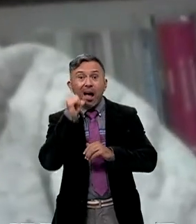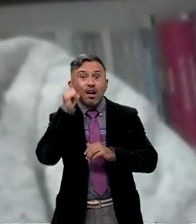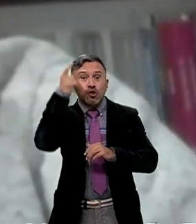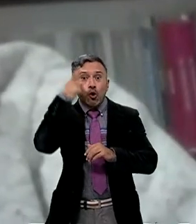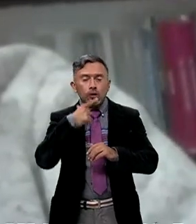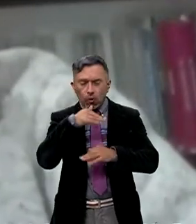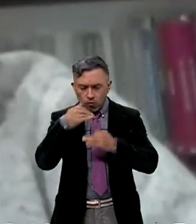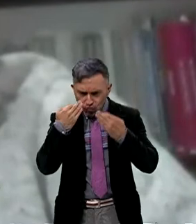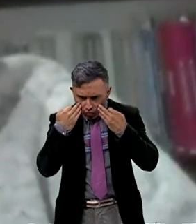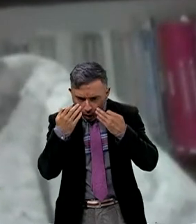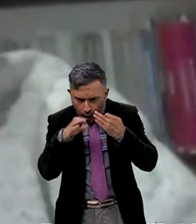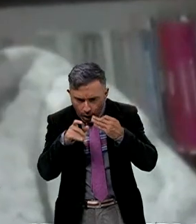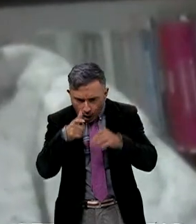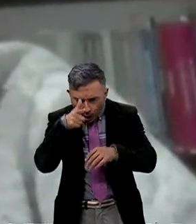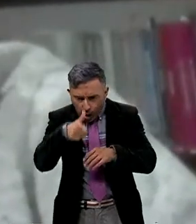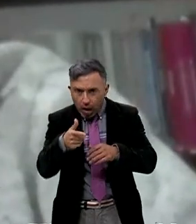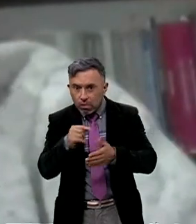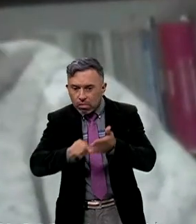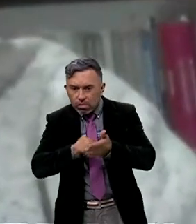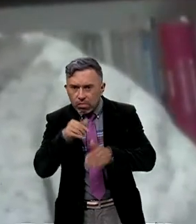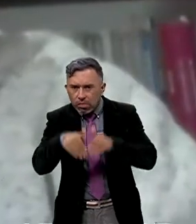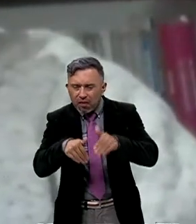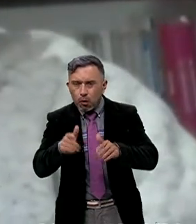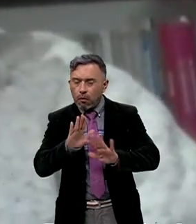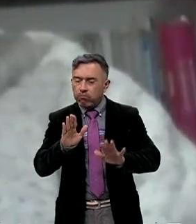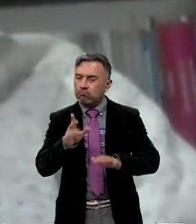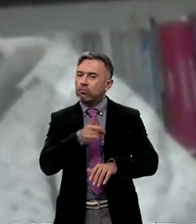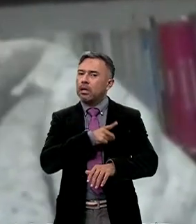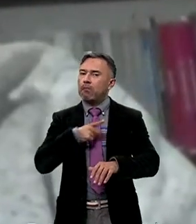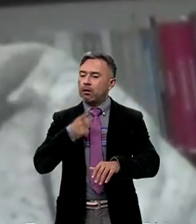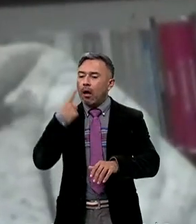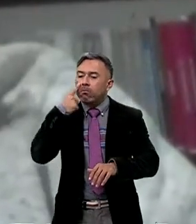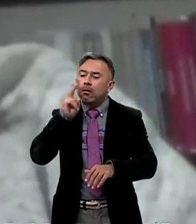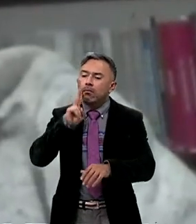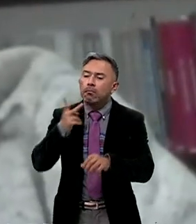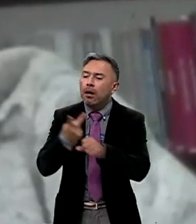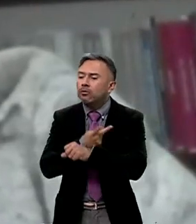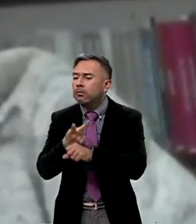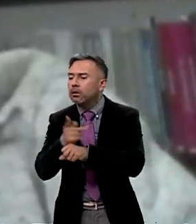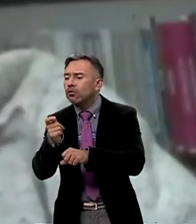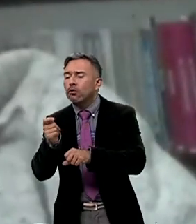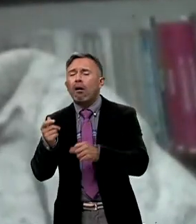se estén tomando cartas en el asunto y no dejar pasar este tipo de prácticas